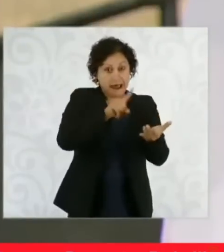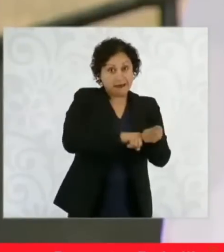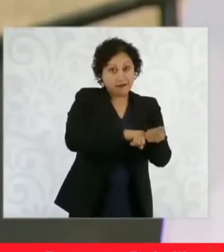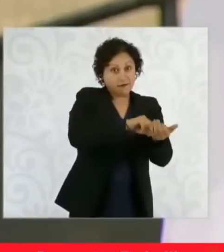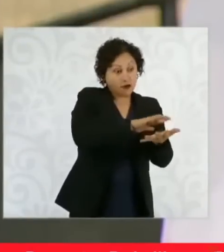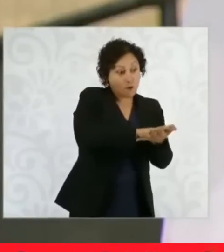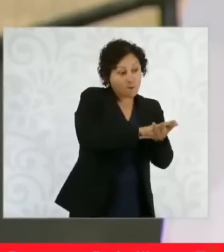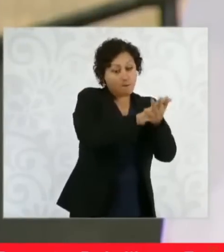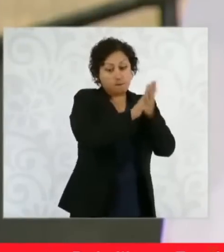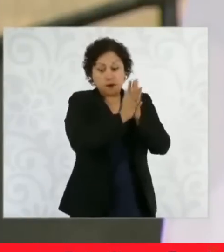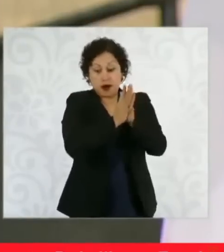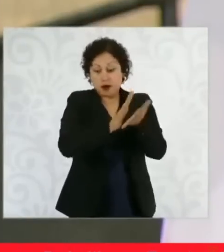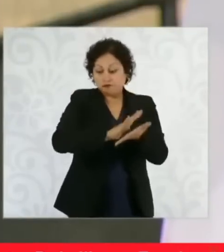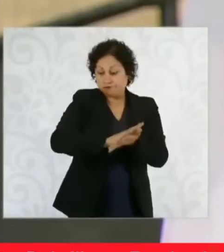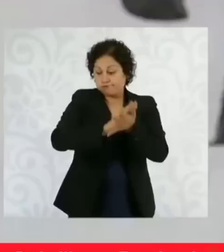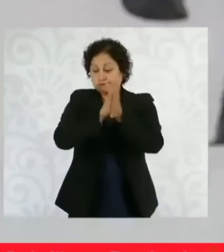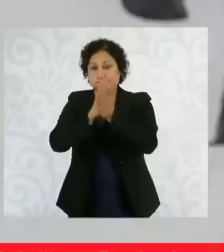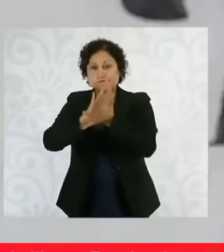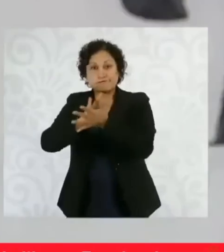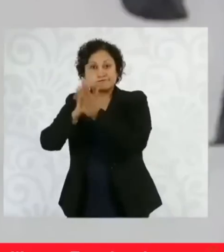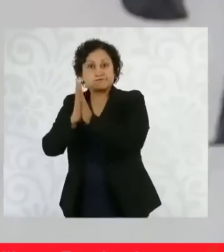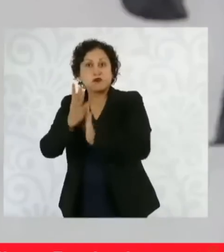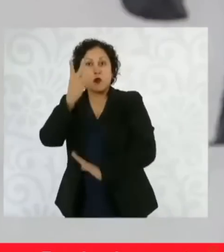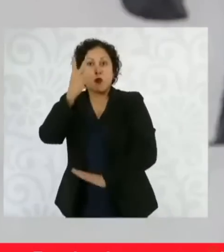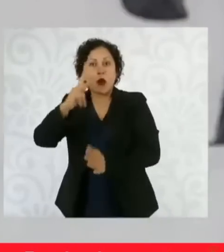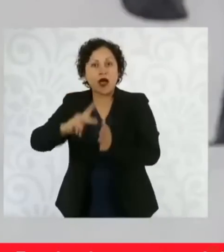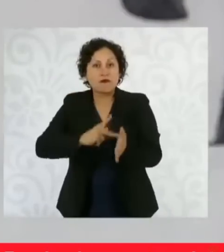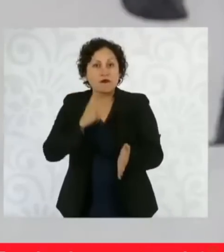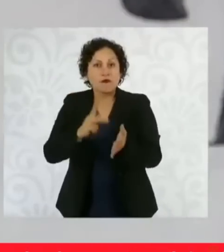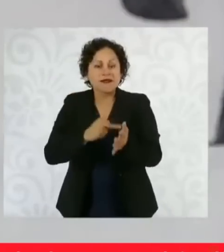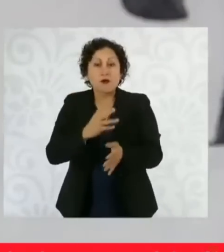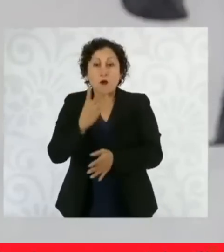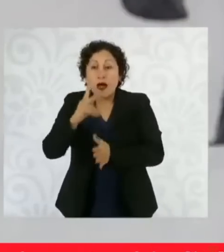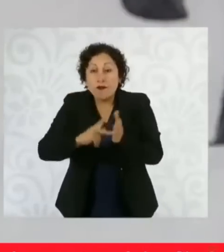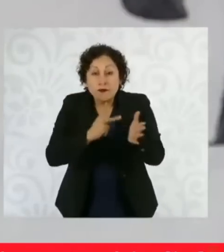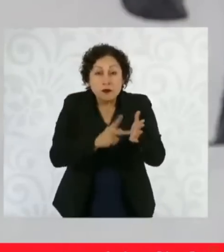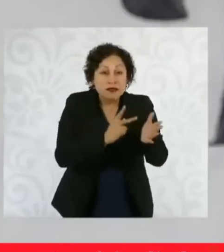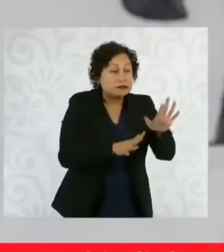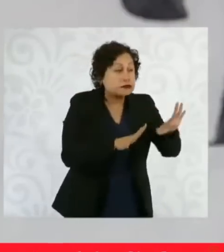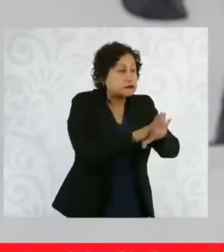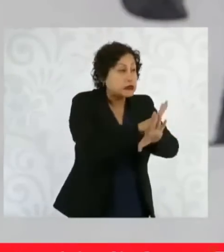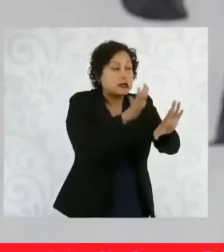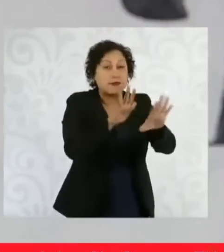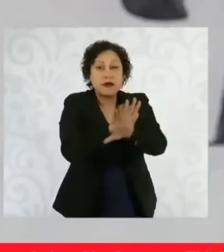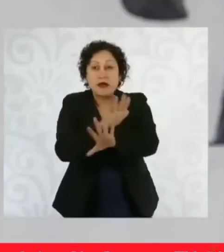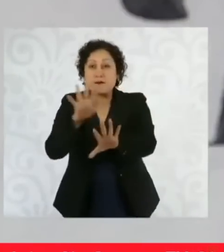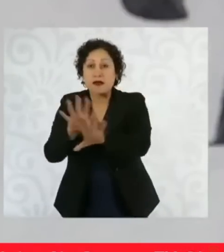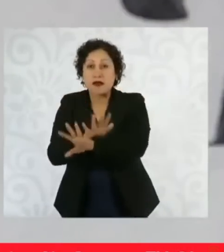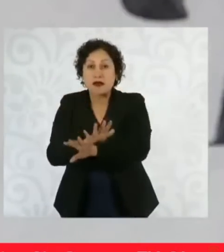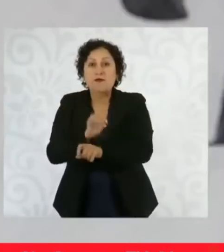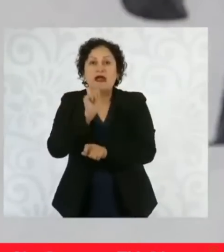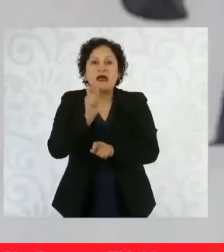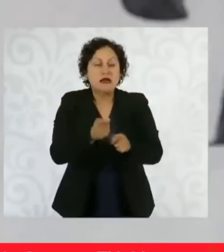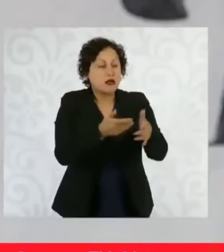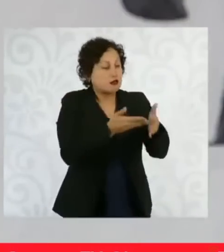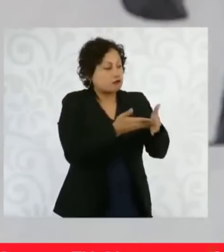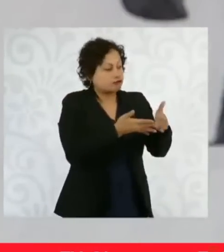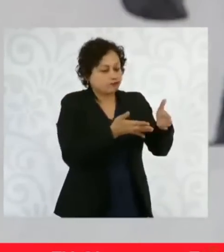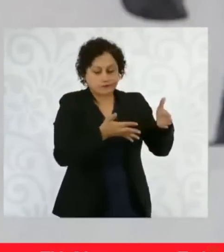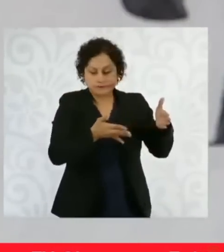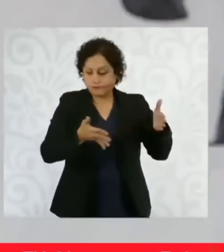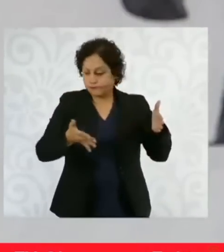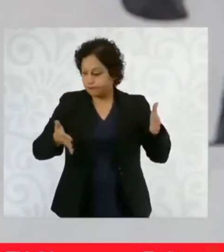profundas, que han moldeado nuestra historia hasta llegar a ser lo que somos, un